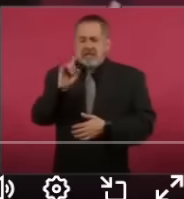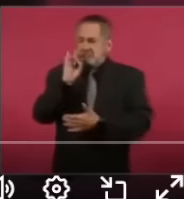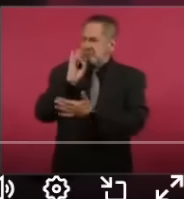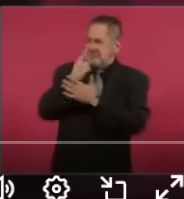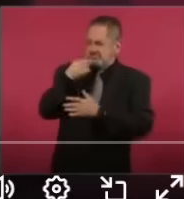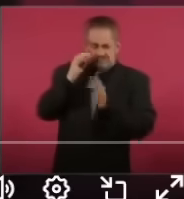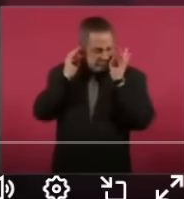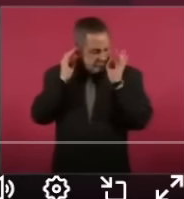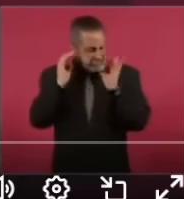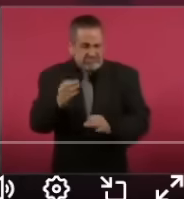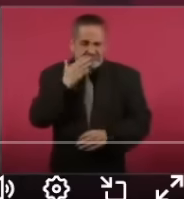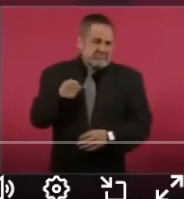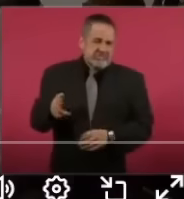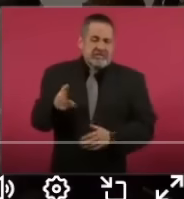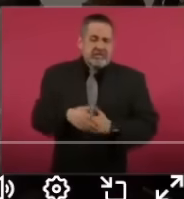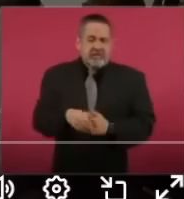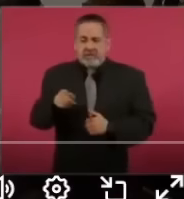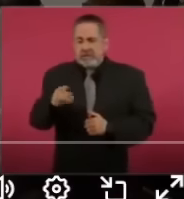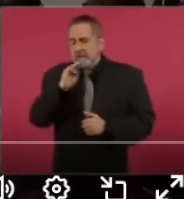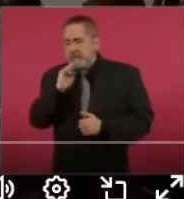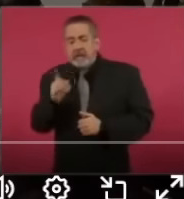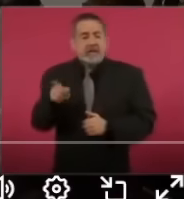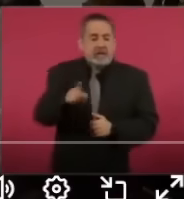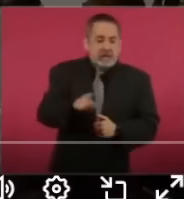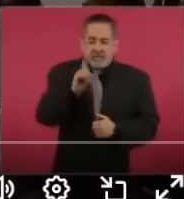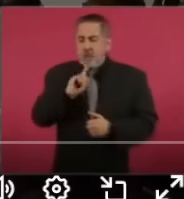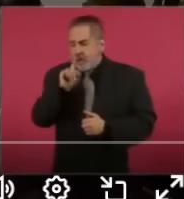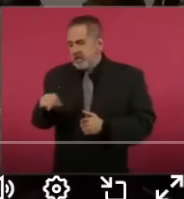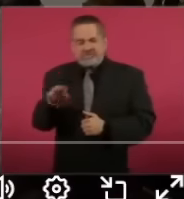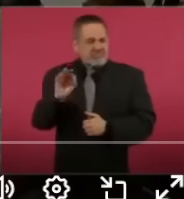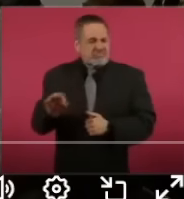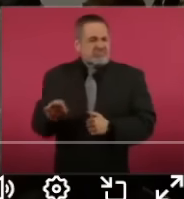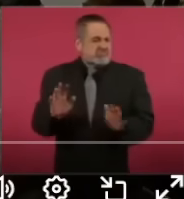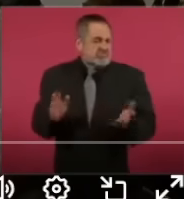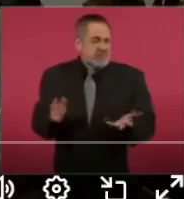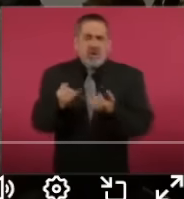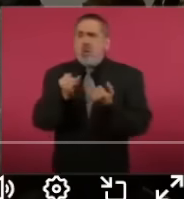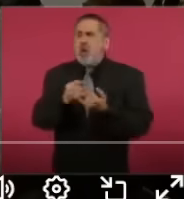Es pues una mamá, una ciudadana,